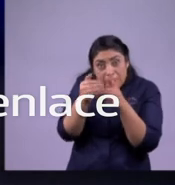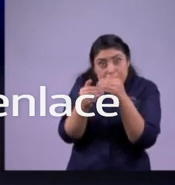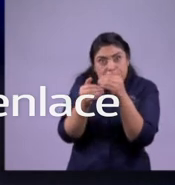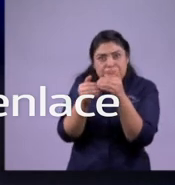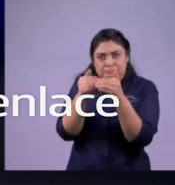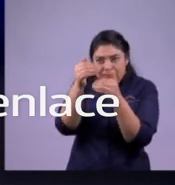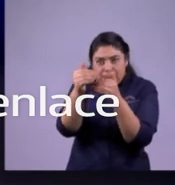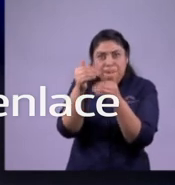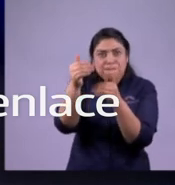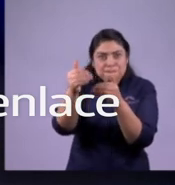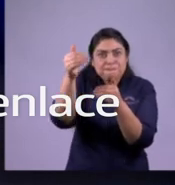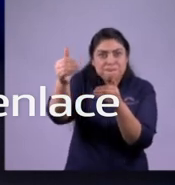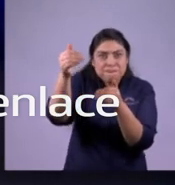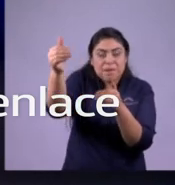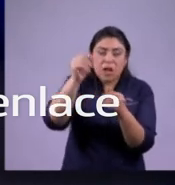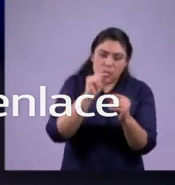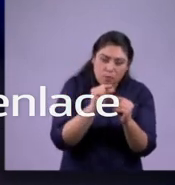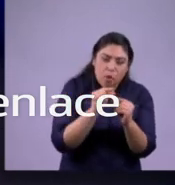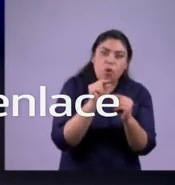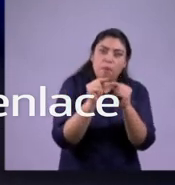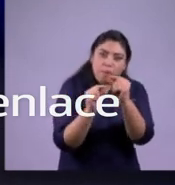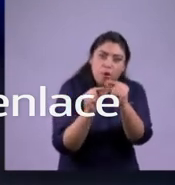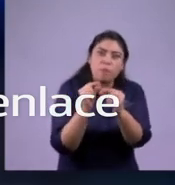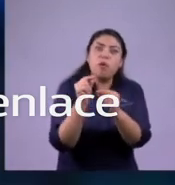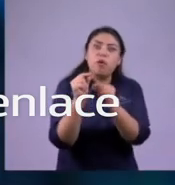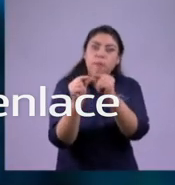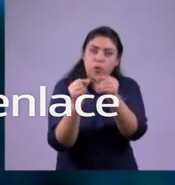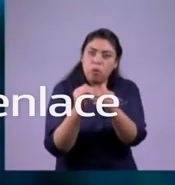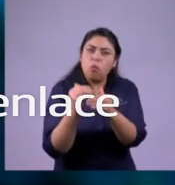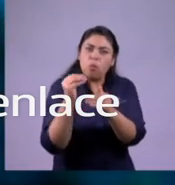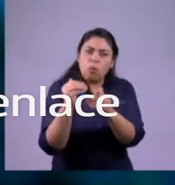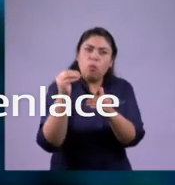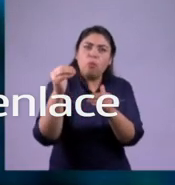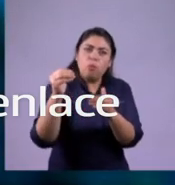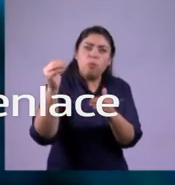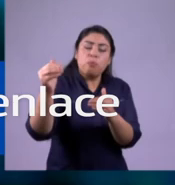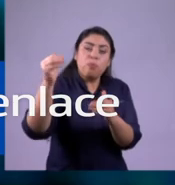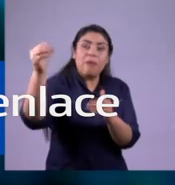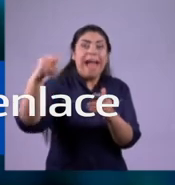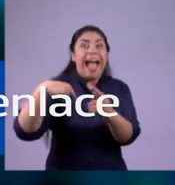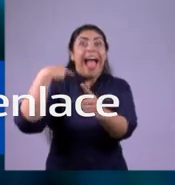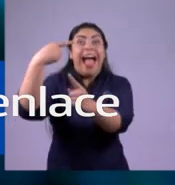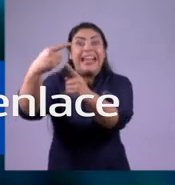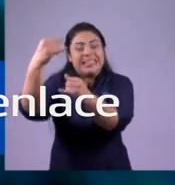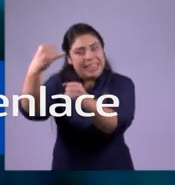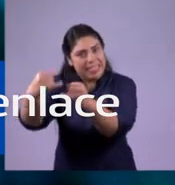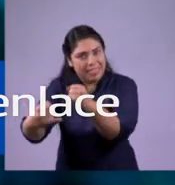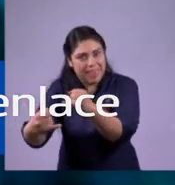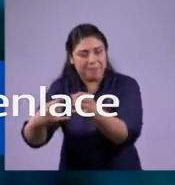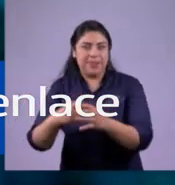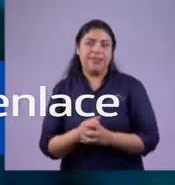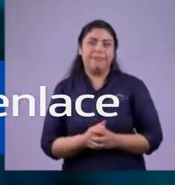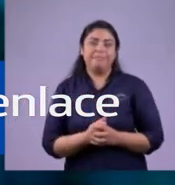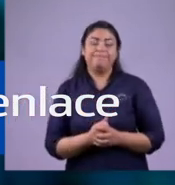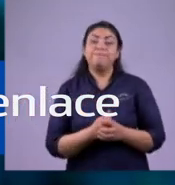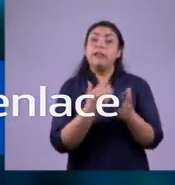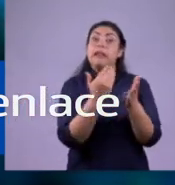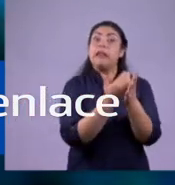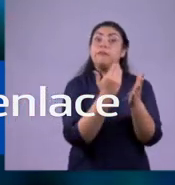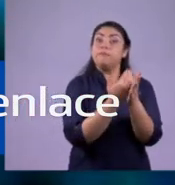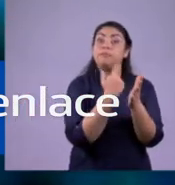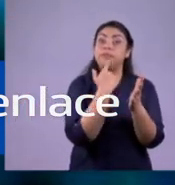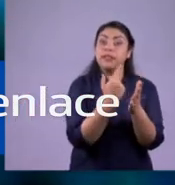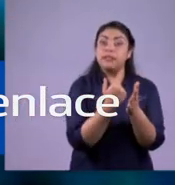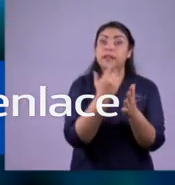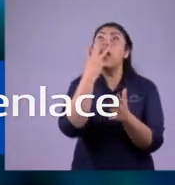la primera línea se cumplirá la segunda se cumplirá la tercera y así sucesivamente hasta terminar lo dice la escritura jehová es mi pastor